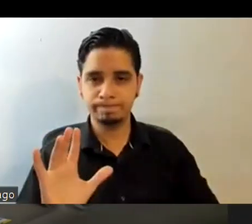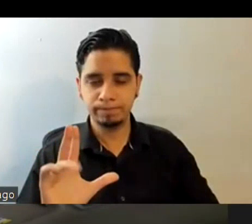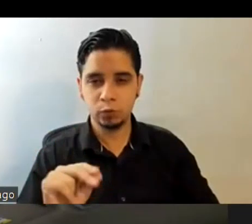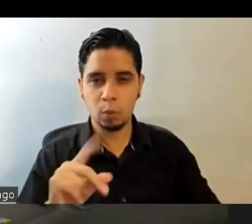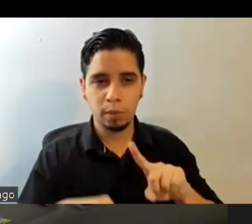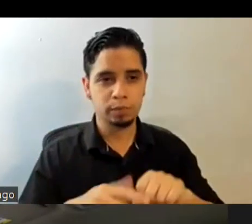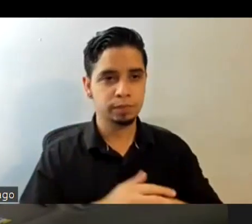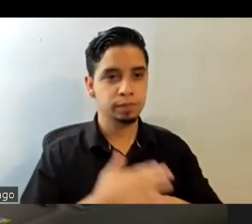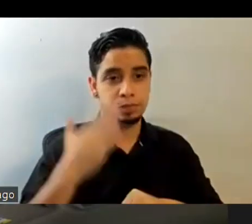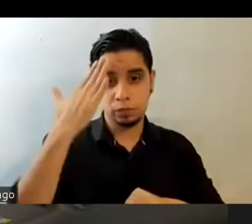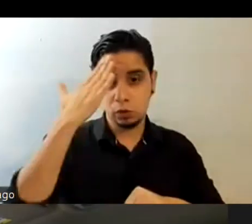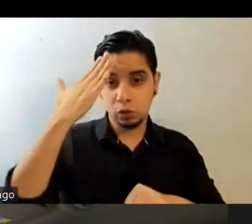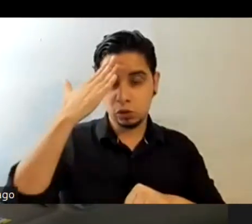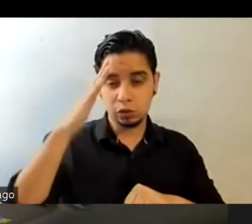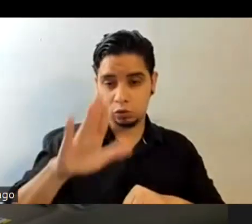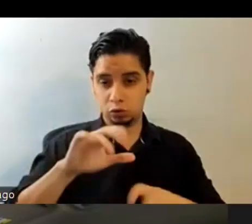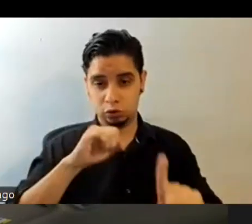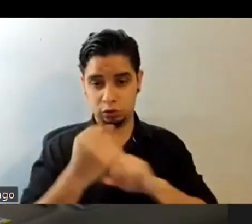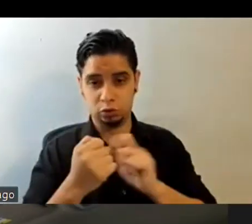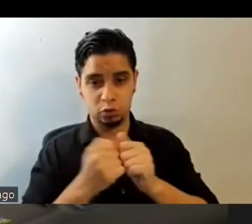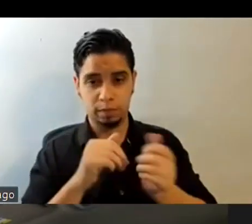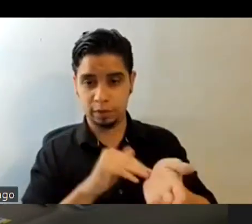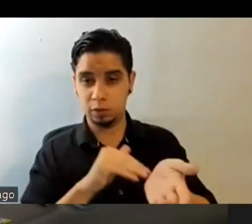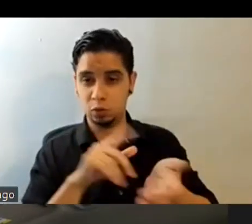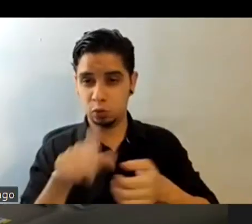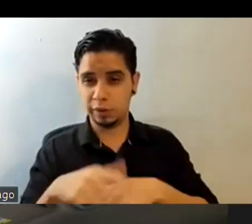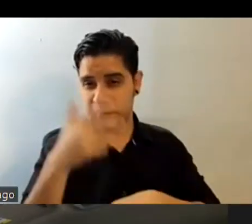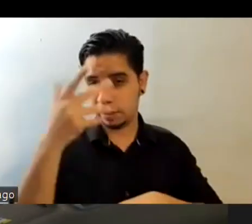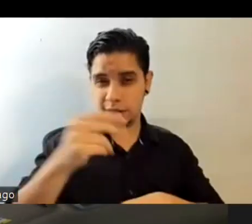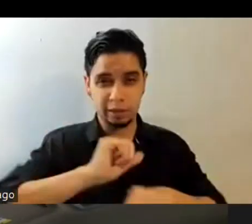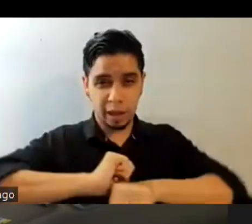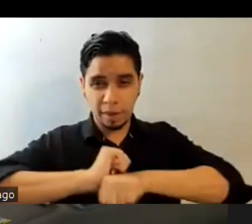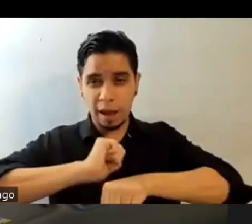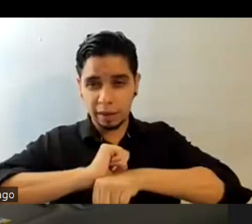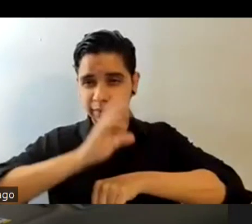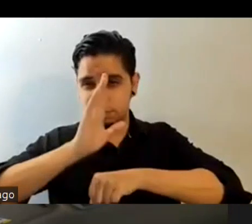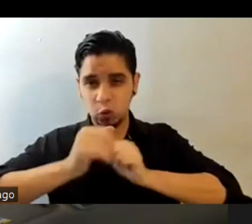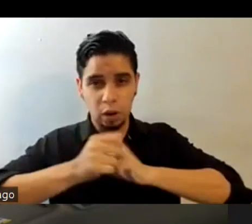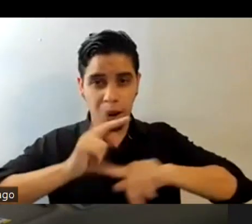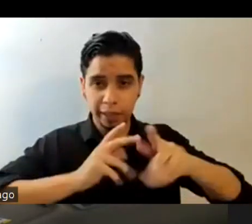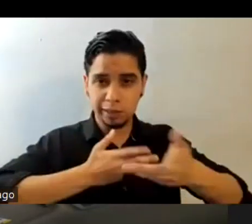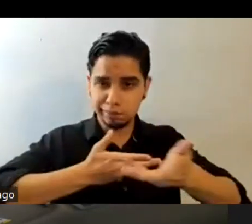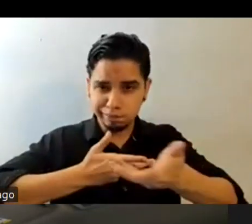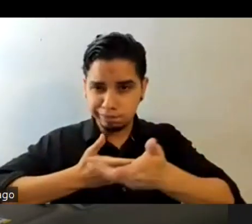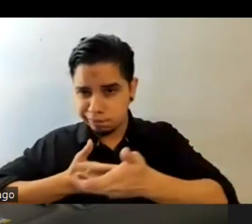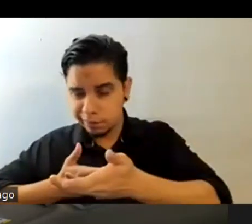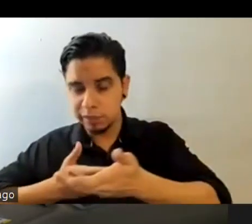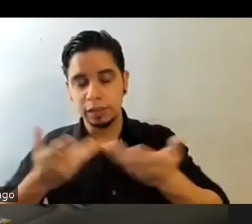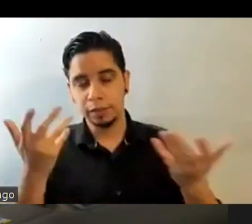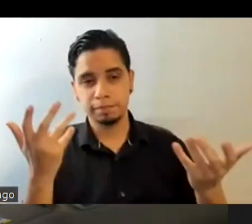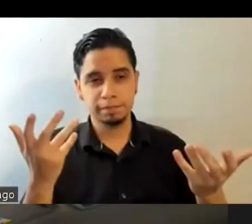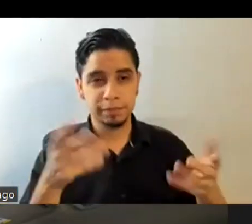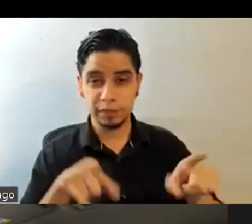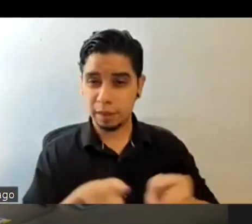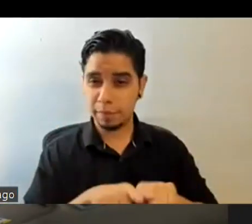Digo, yo sé que, por ejemplo, en el caso tuyo con la medicina, pues tuviste que trabajar, ¿verdad? Directamente con la plataforma, ¿no? Con la internet.